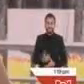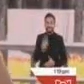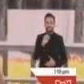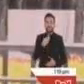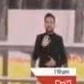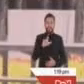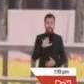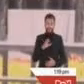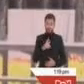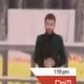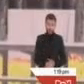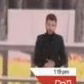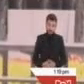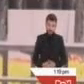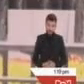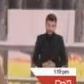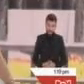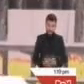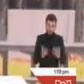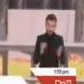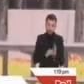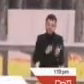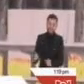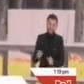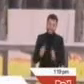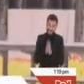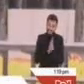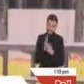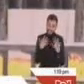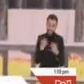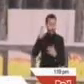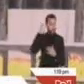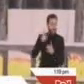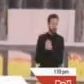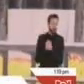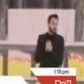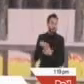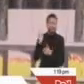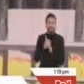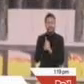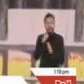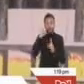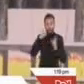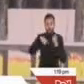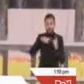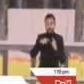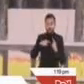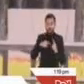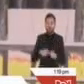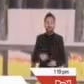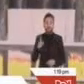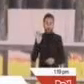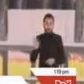Fue tan buena que le cuento que yo no puedo esperar a volver, además porque dejé un gran amigo allá, uno de los guías turísticos, Carlos. Pero les cuento, las ballenas